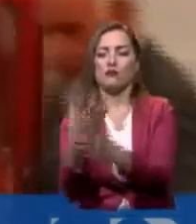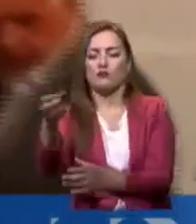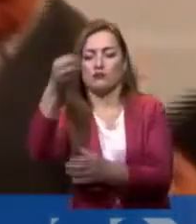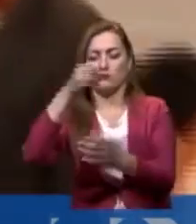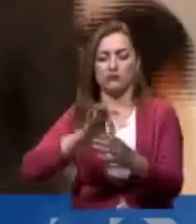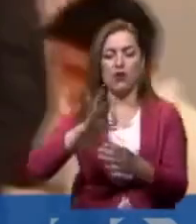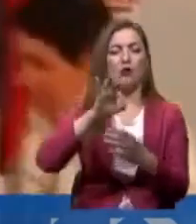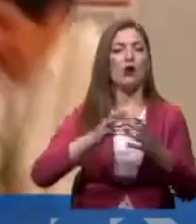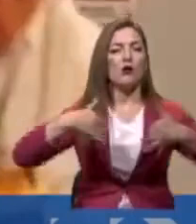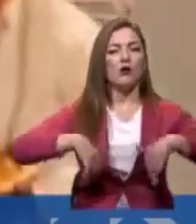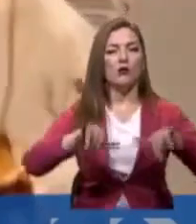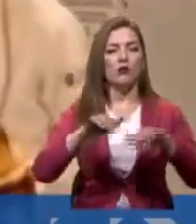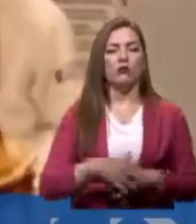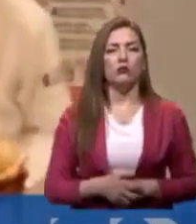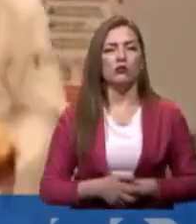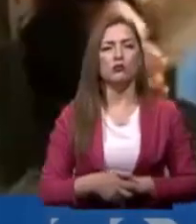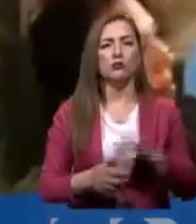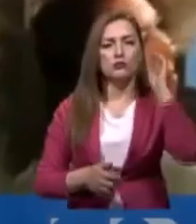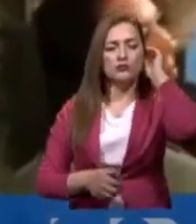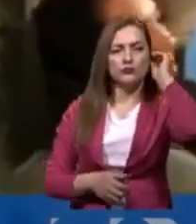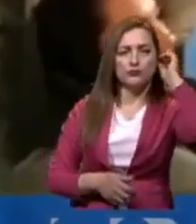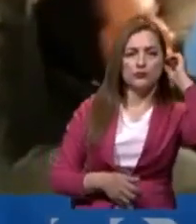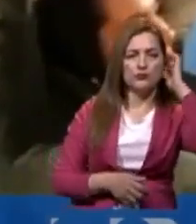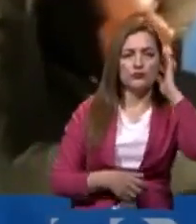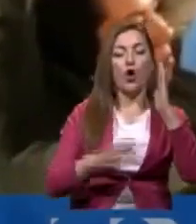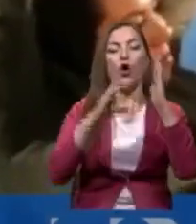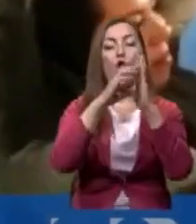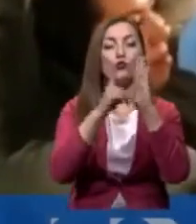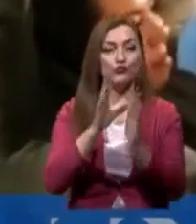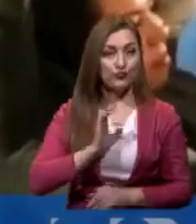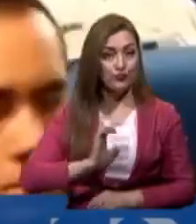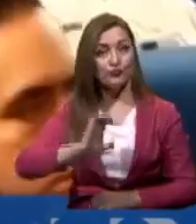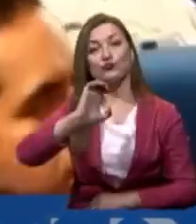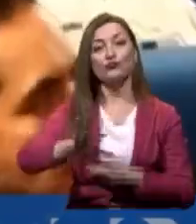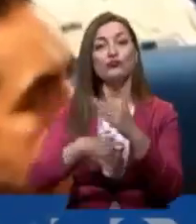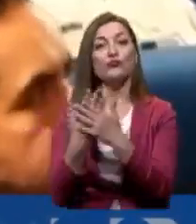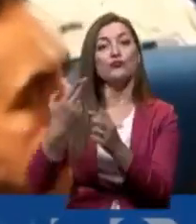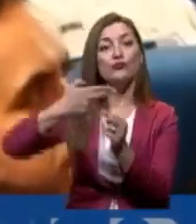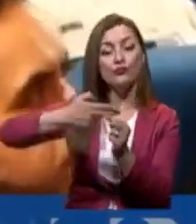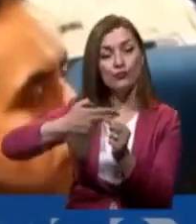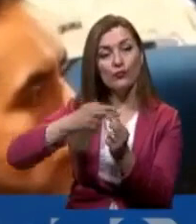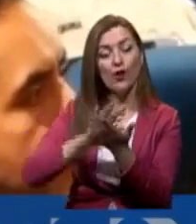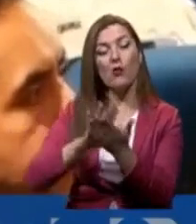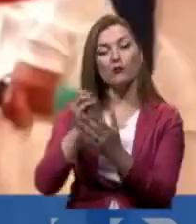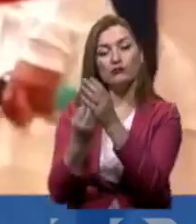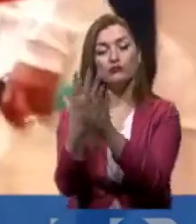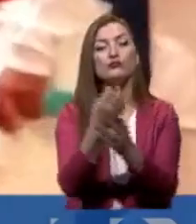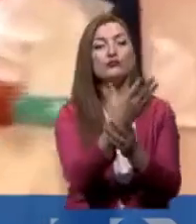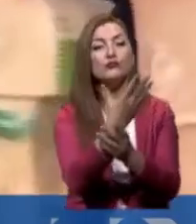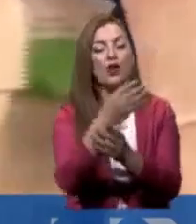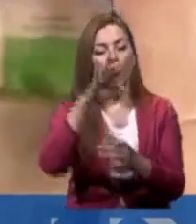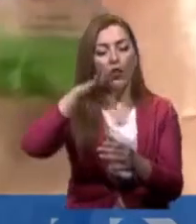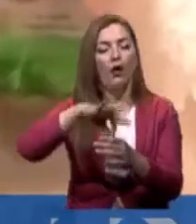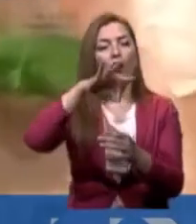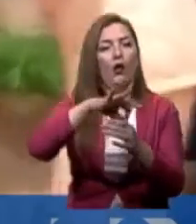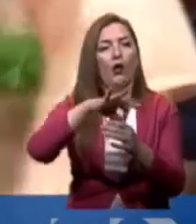resurgir. La legitimación se cimenta en un código de ética para los participantes de la medicina ancestral, que tenga